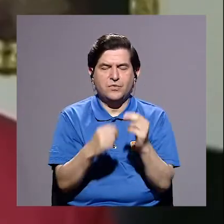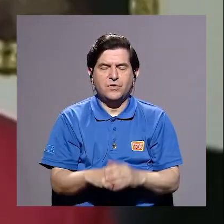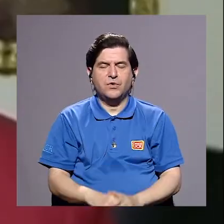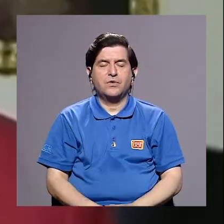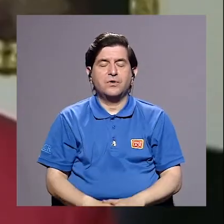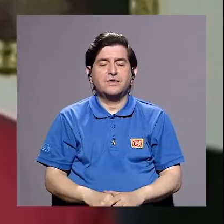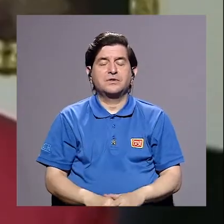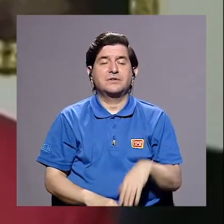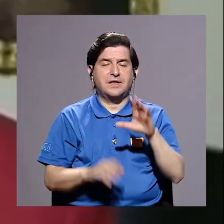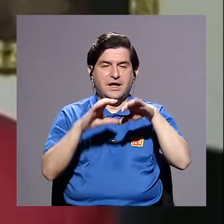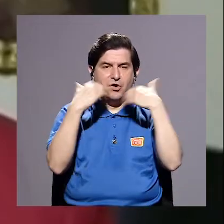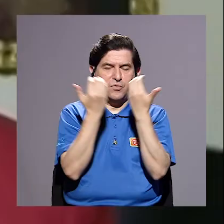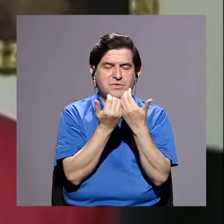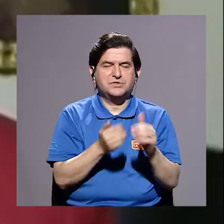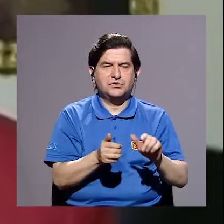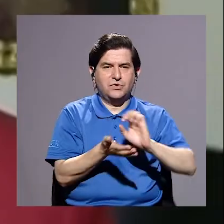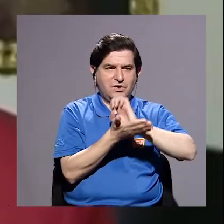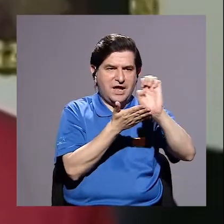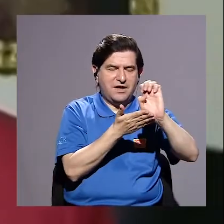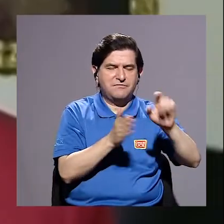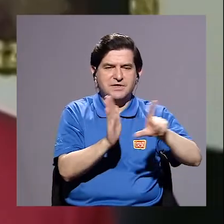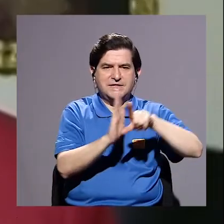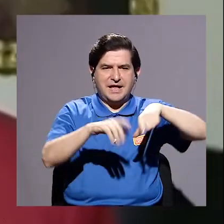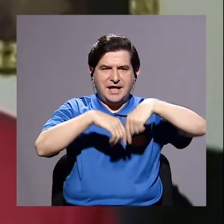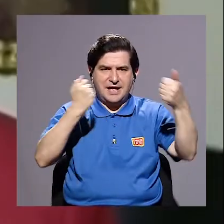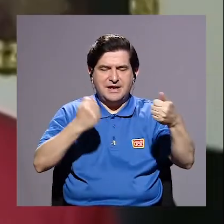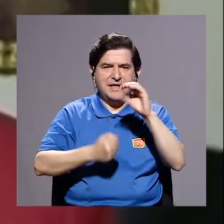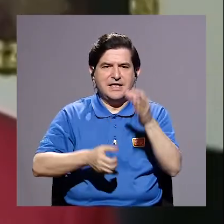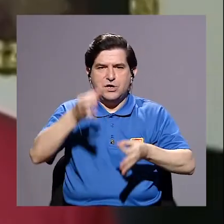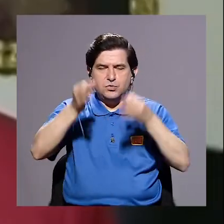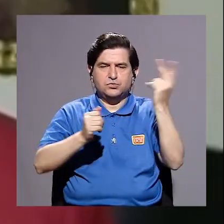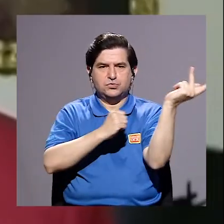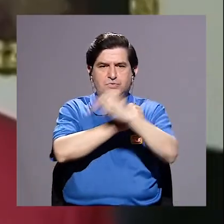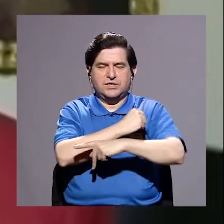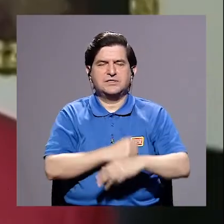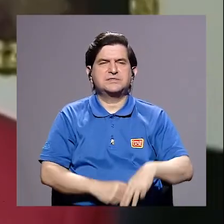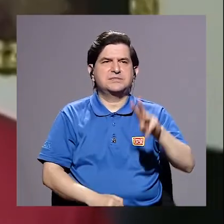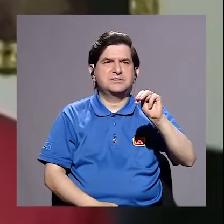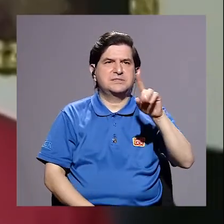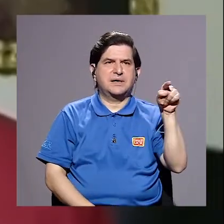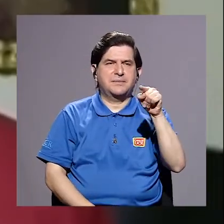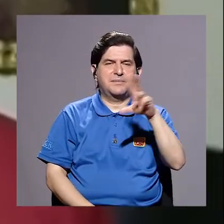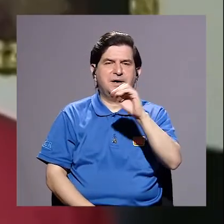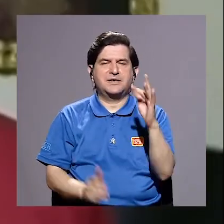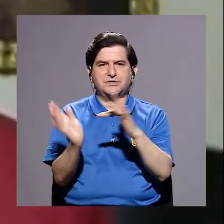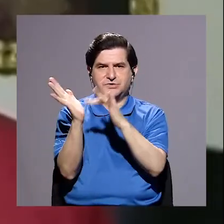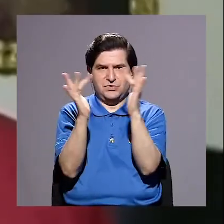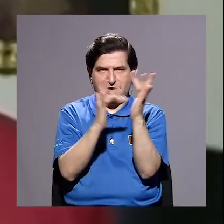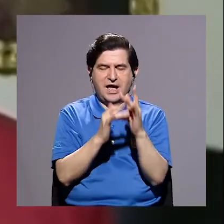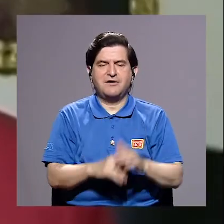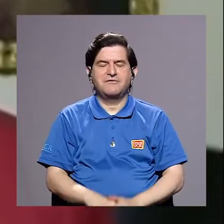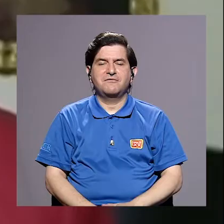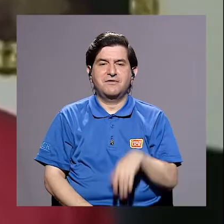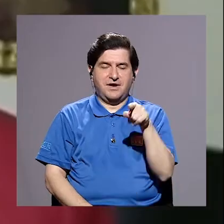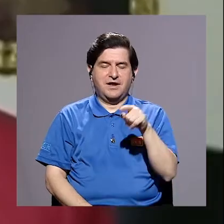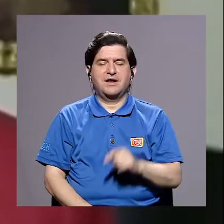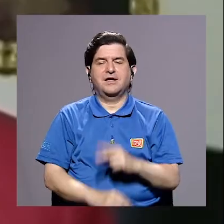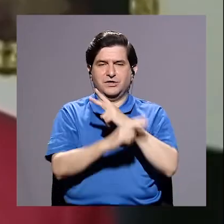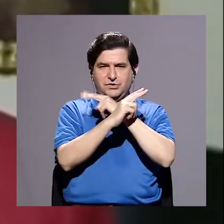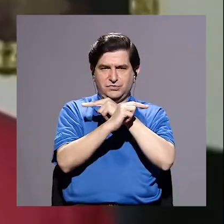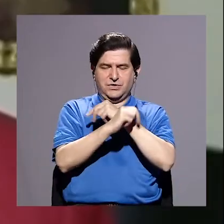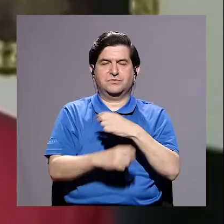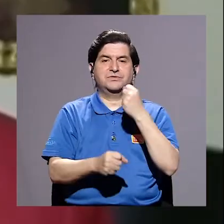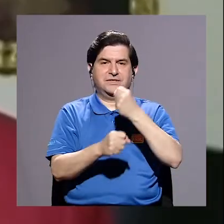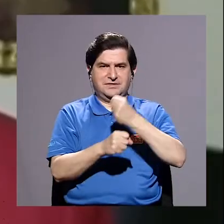de Prevención del Delito y Justicia Penal, que se realiza todos los años entre marzo y abril en Viena. Esos